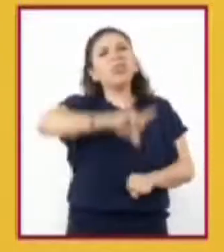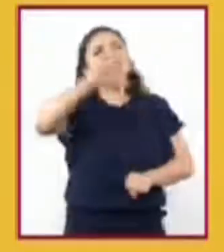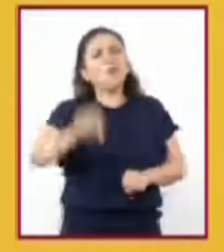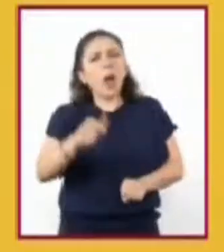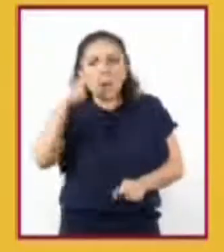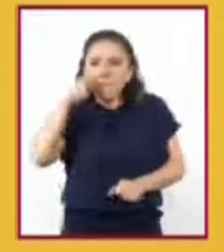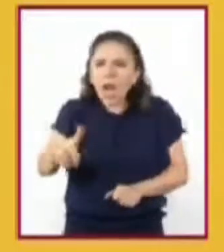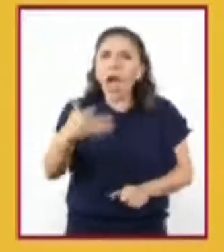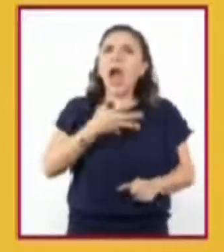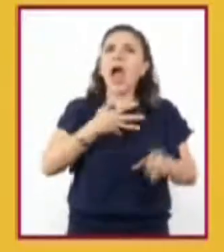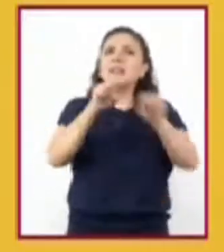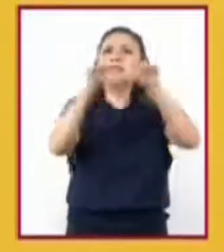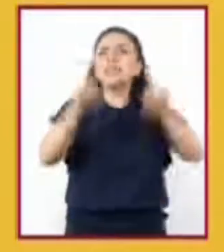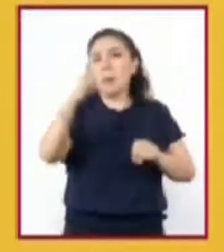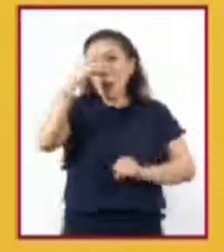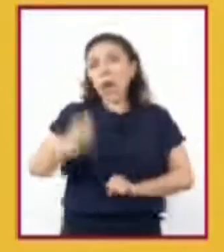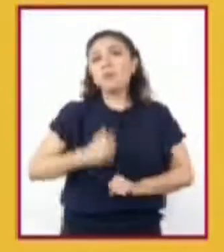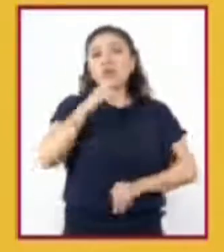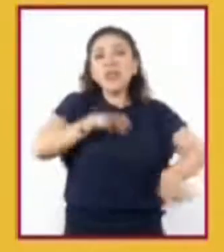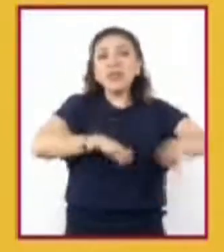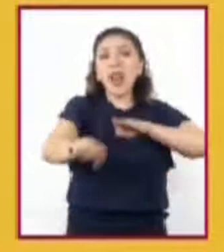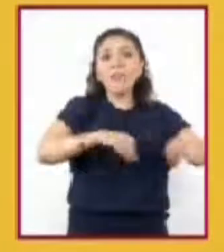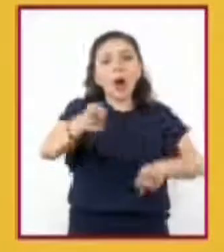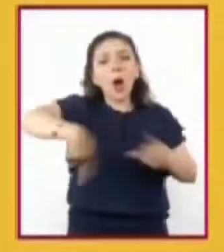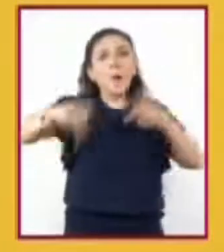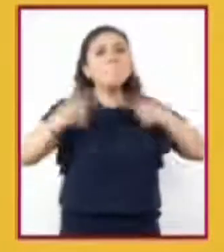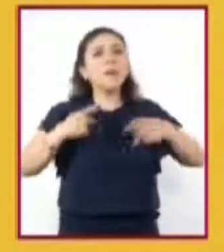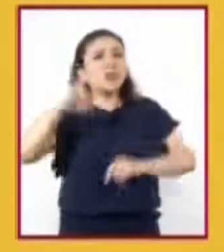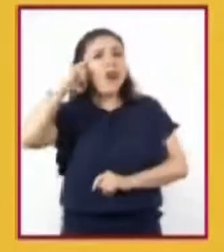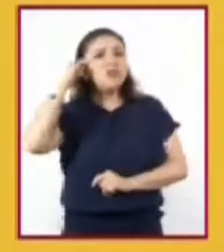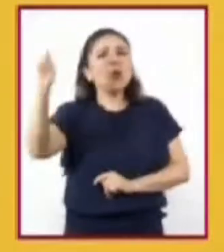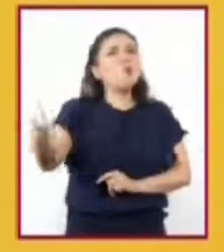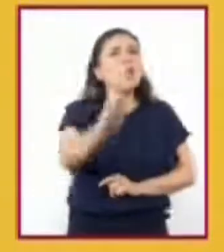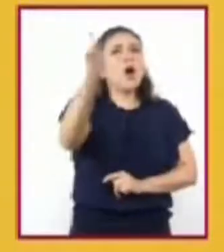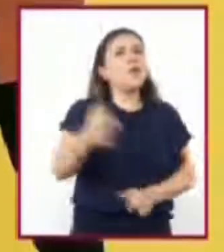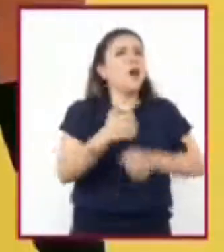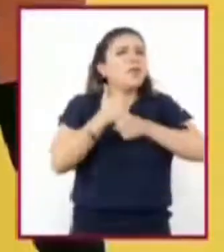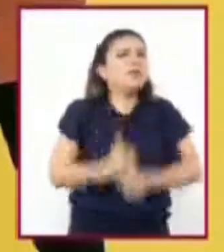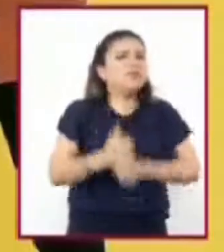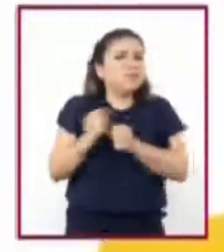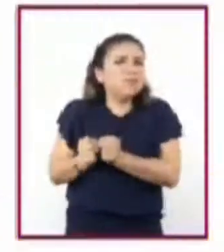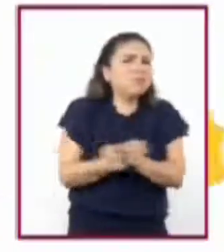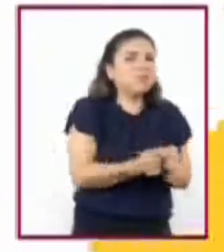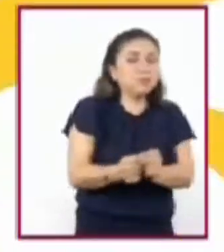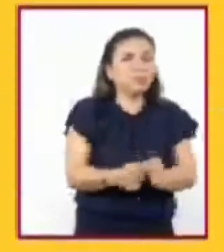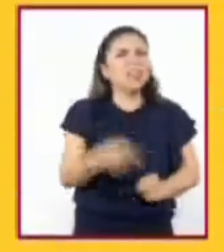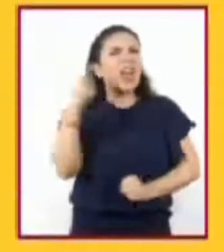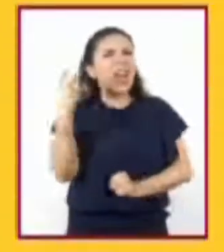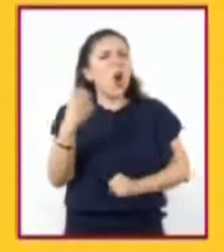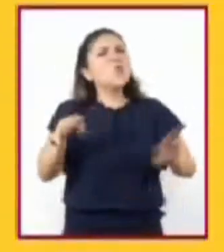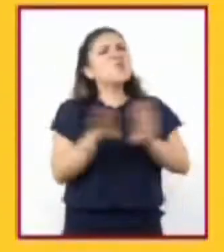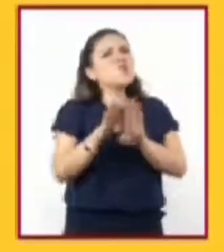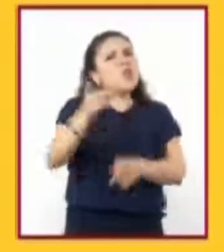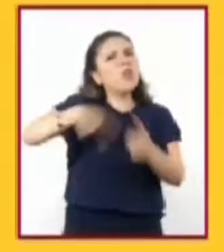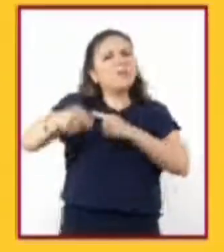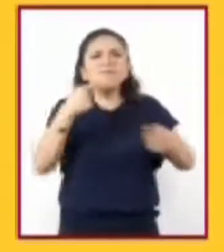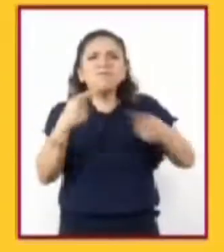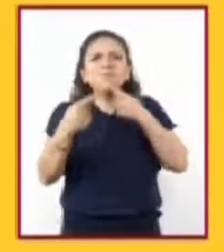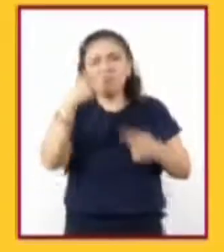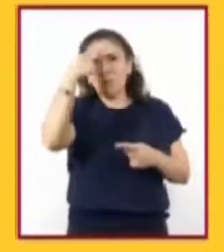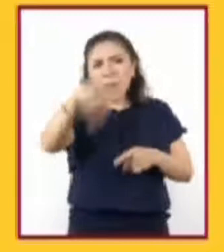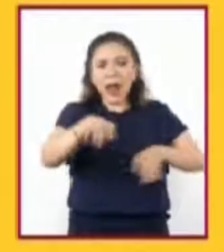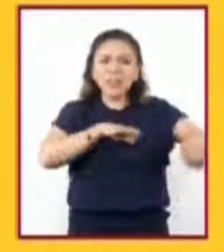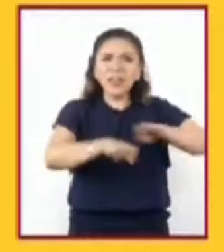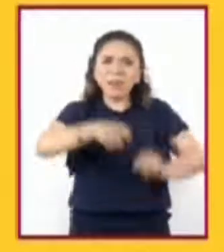un sistema para aprovechar el trabajo de los indígenas en los pueblos sometidos. ¿De qué manera organizaron la explotación